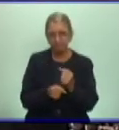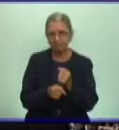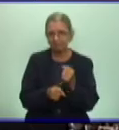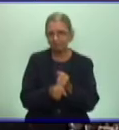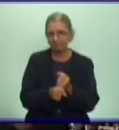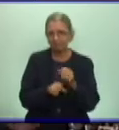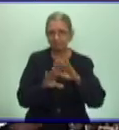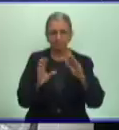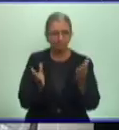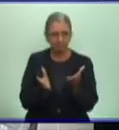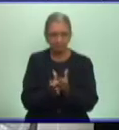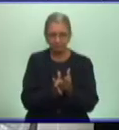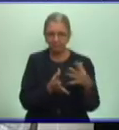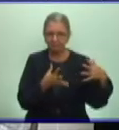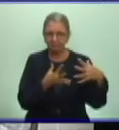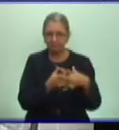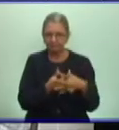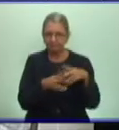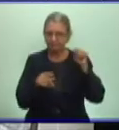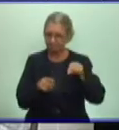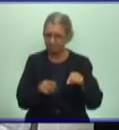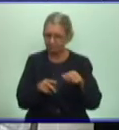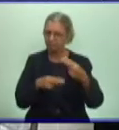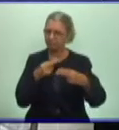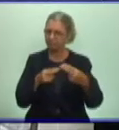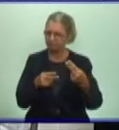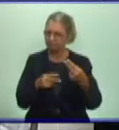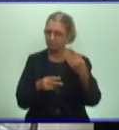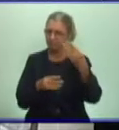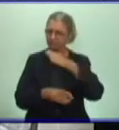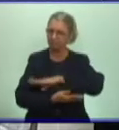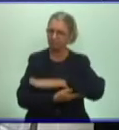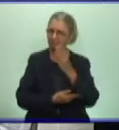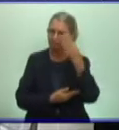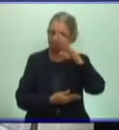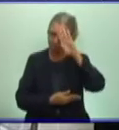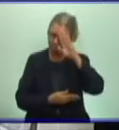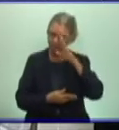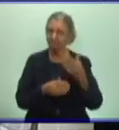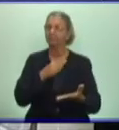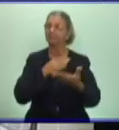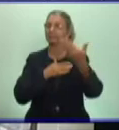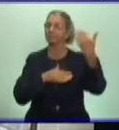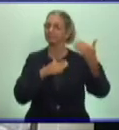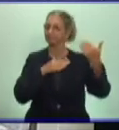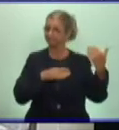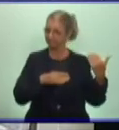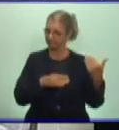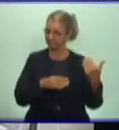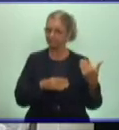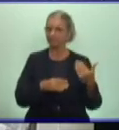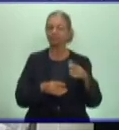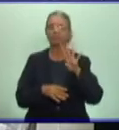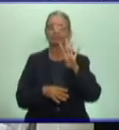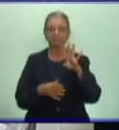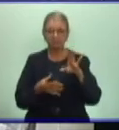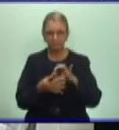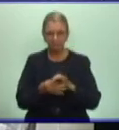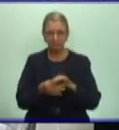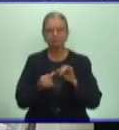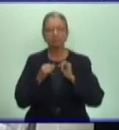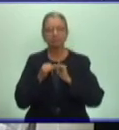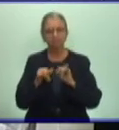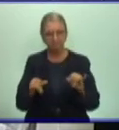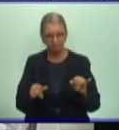patria? El trabajo práctico integrador era la forma que estaba orientada para cerrar la asignatura en cuarto grado, que se